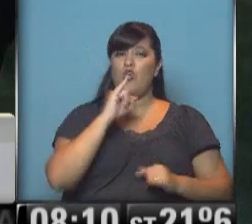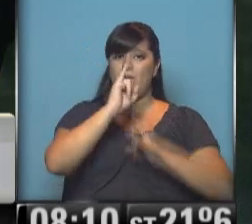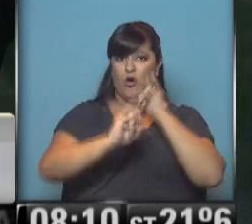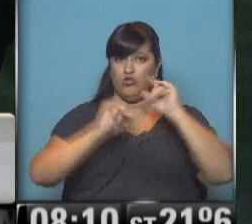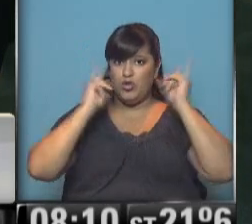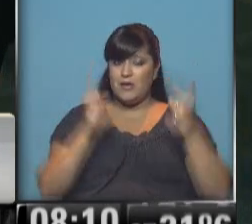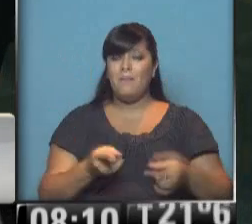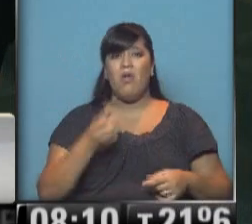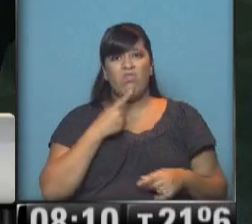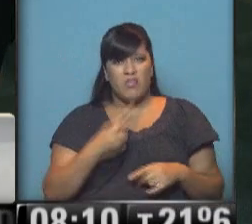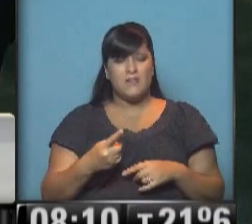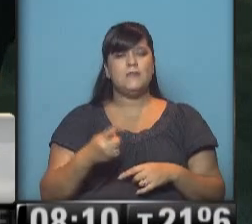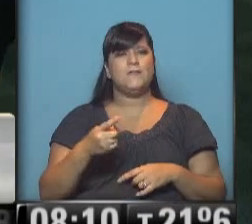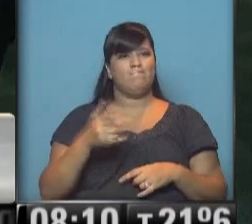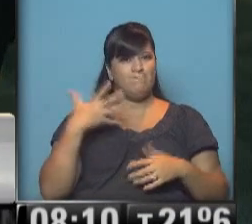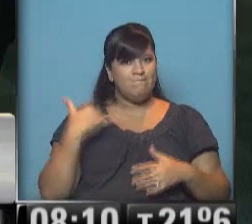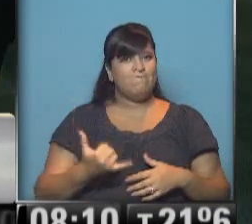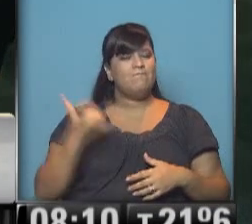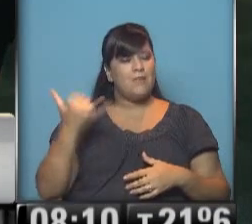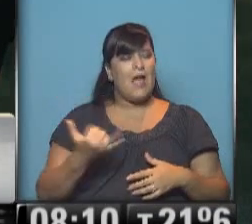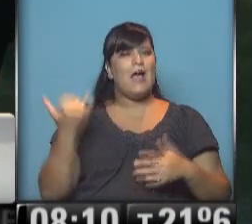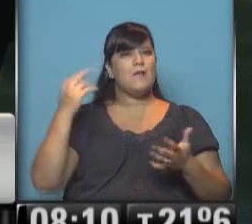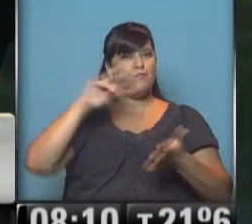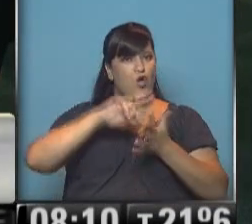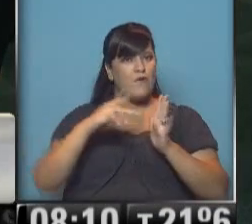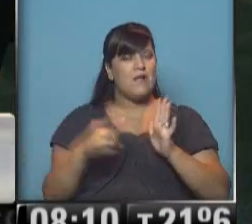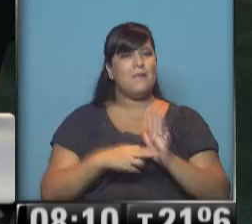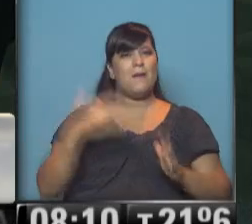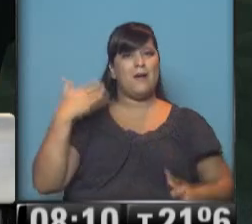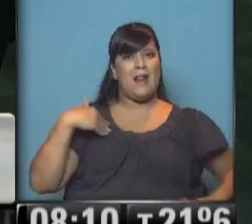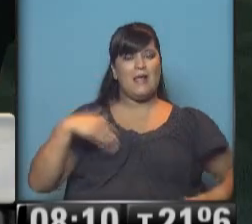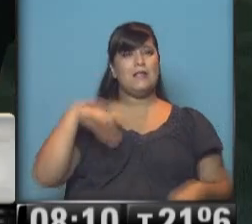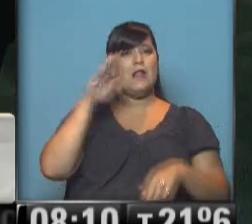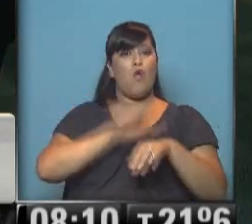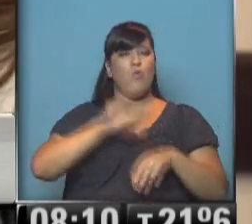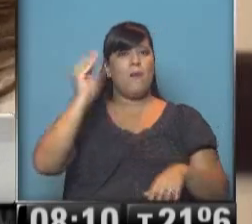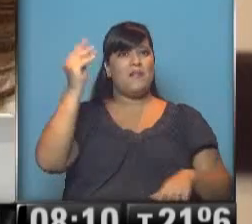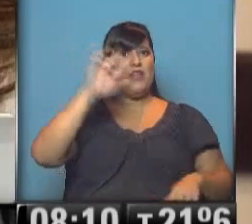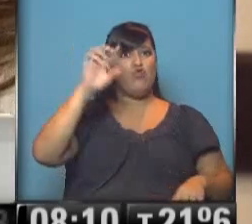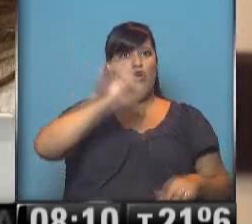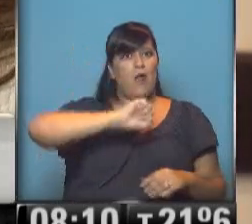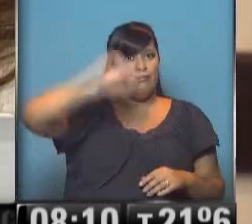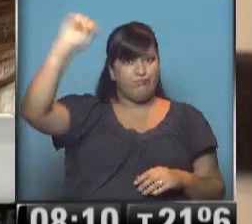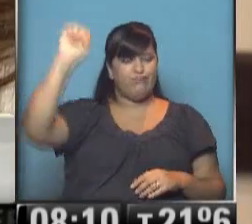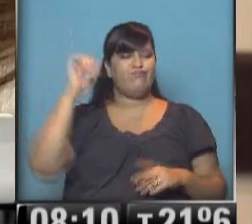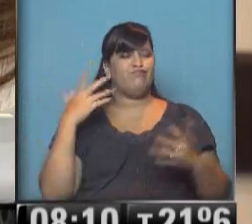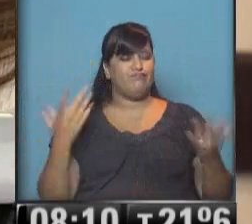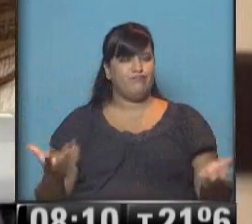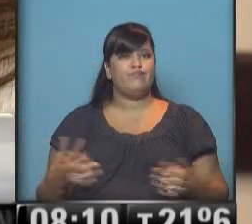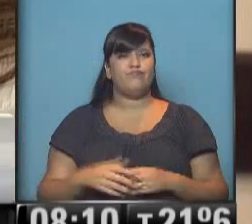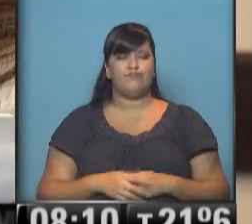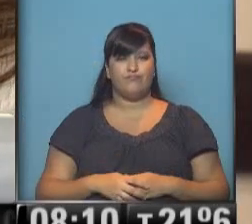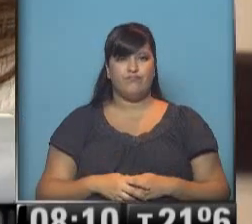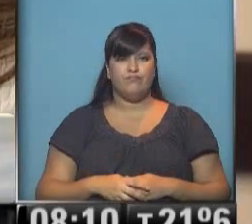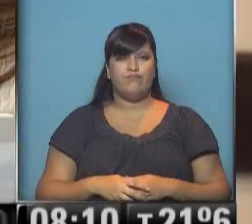indudablemente tiene un impacto para argentina puede tener un impacto importante y negativo el tema de la devaluación que